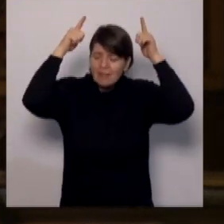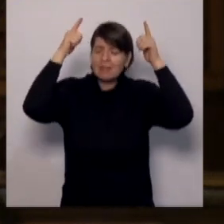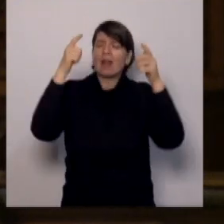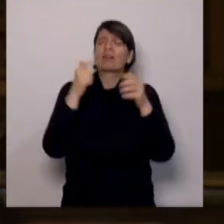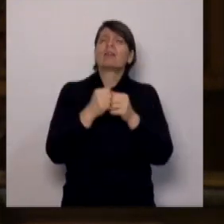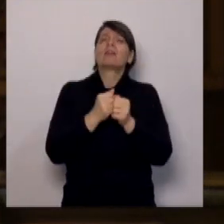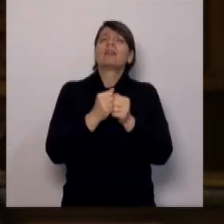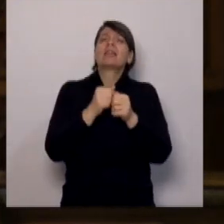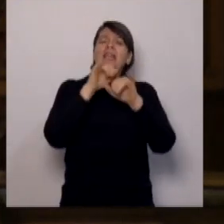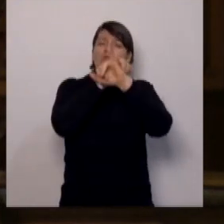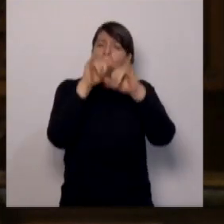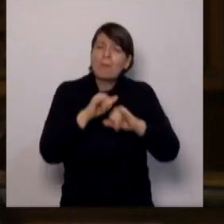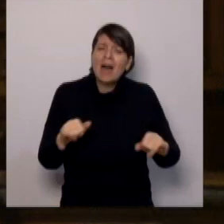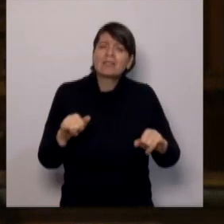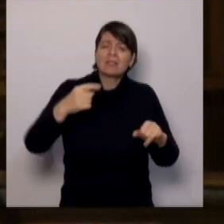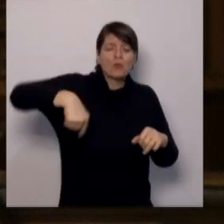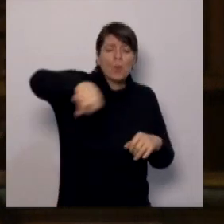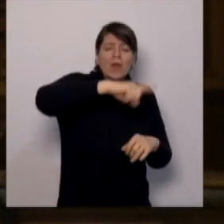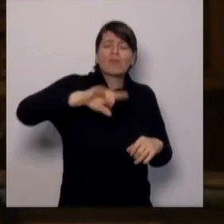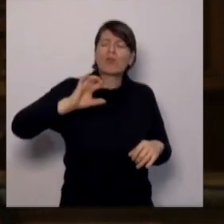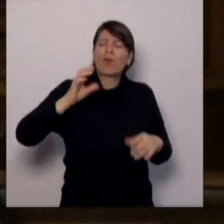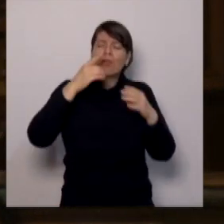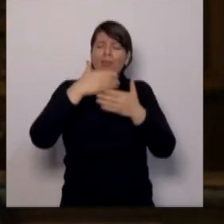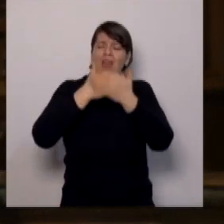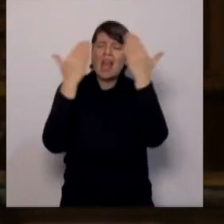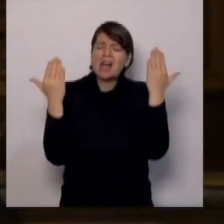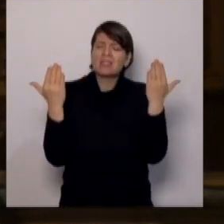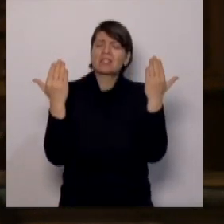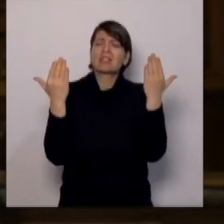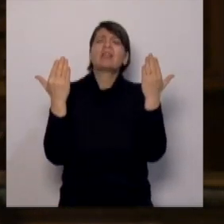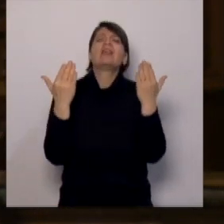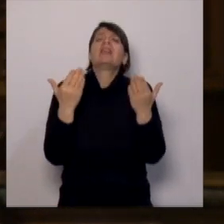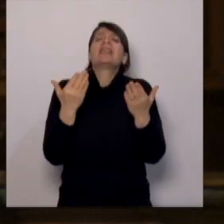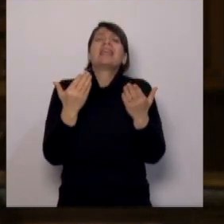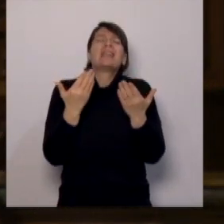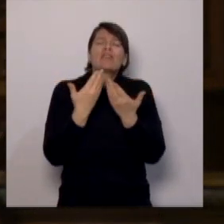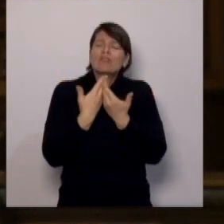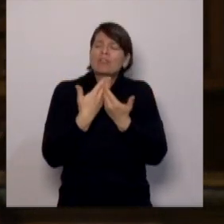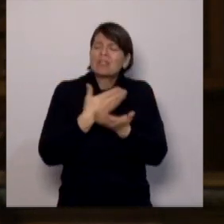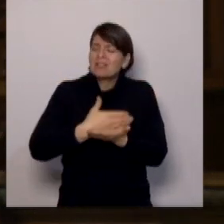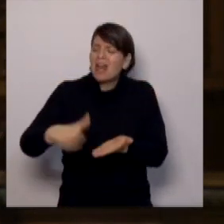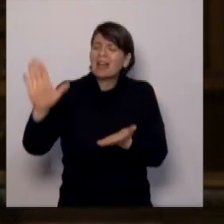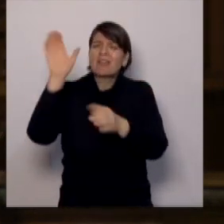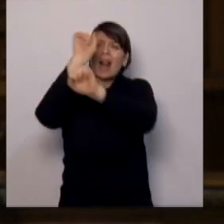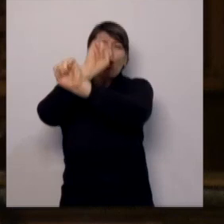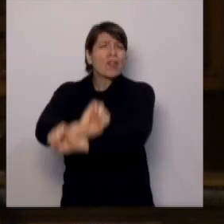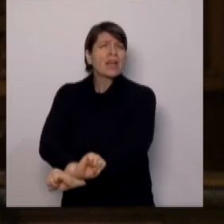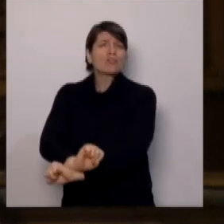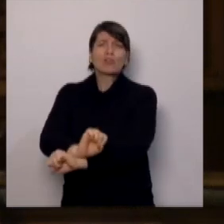santa. Ordena en tu paz nuestros días, líbranos de la condenación eterna